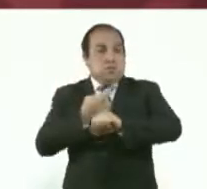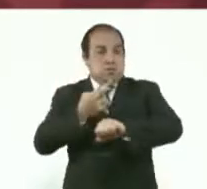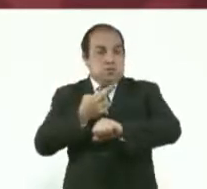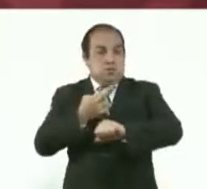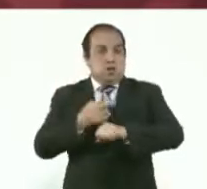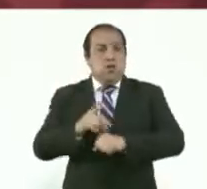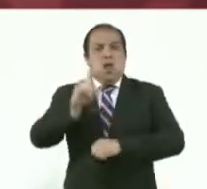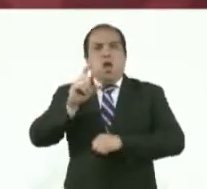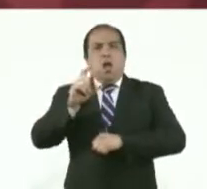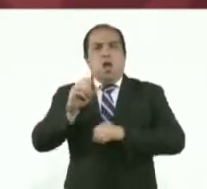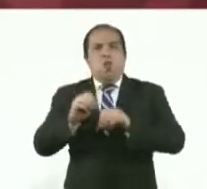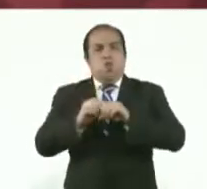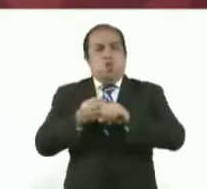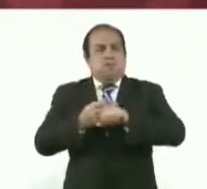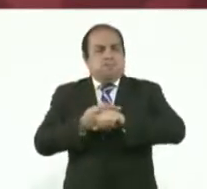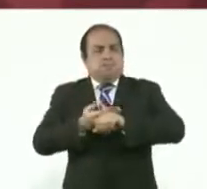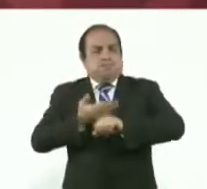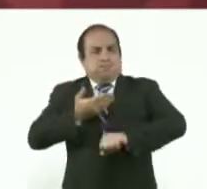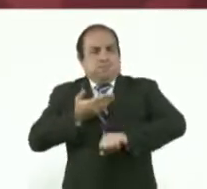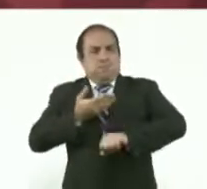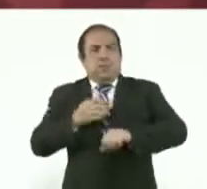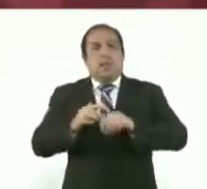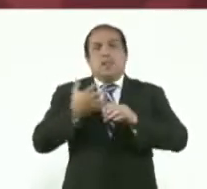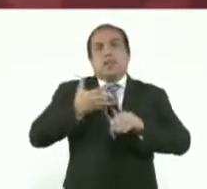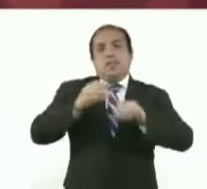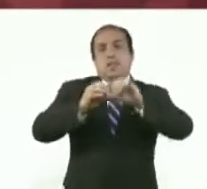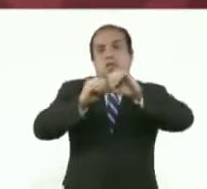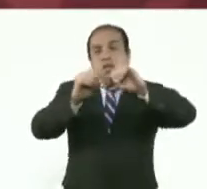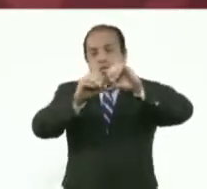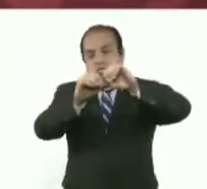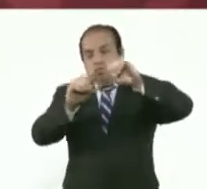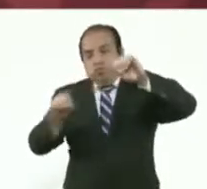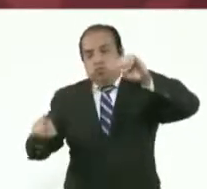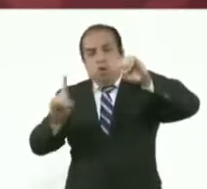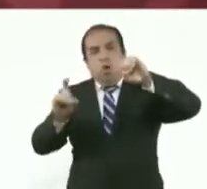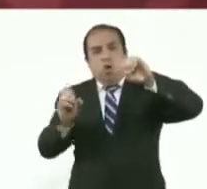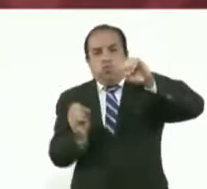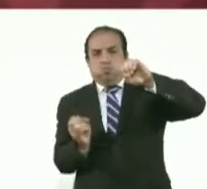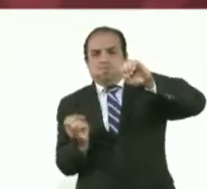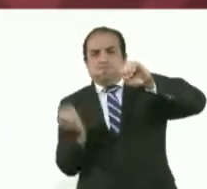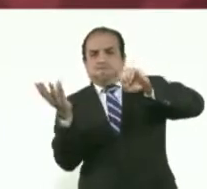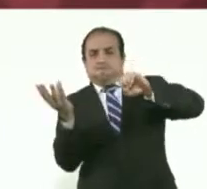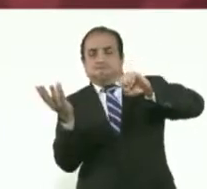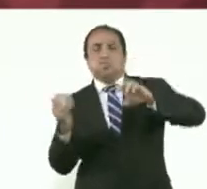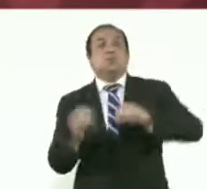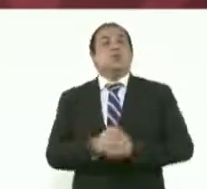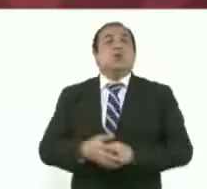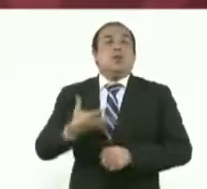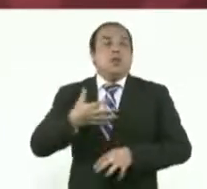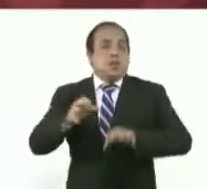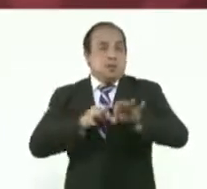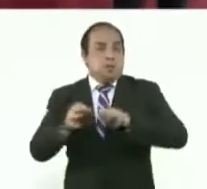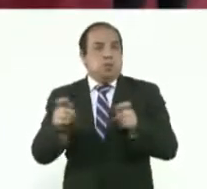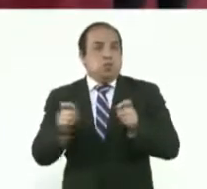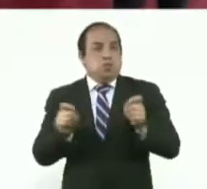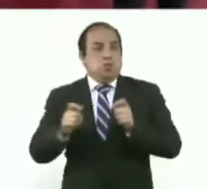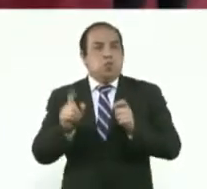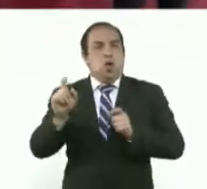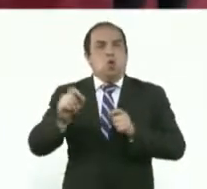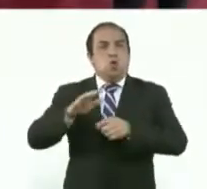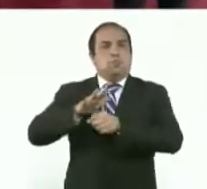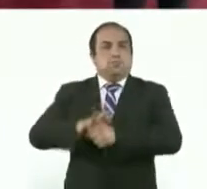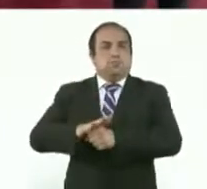Altas presiones, muy altas presiones por los desniveles. Y entonces es en donde estaremos trabajando ya con el control de presiones a través